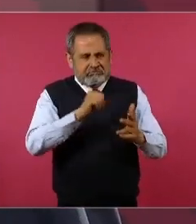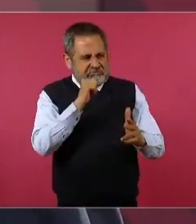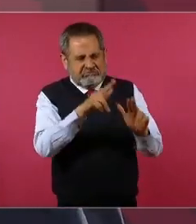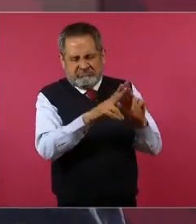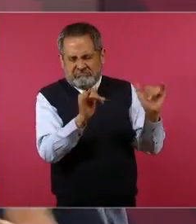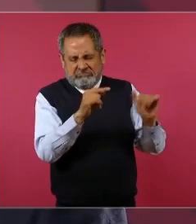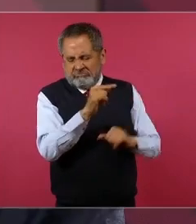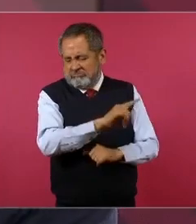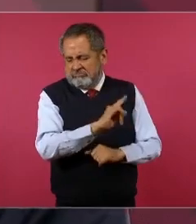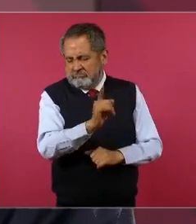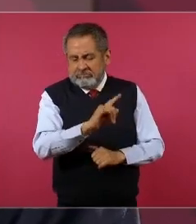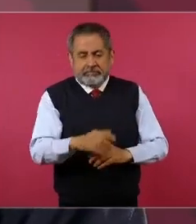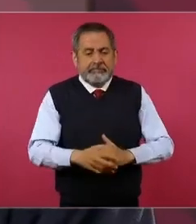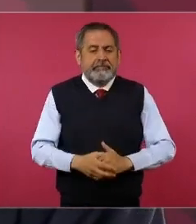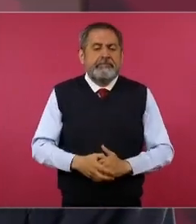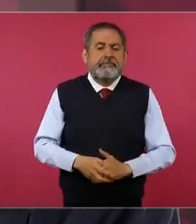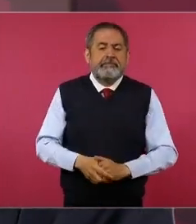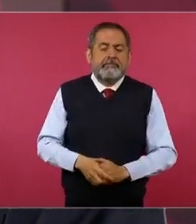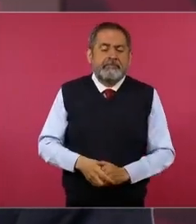O sea,